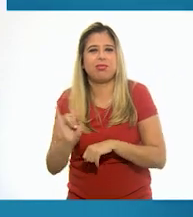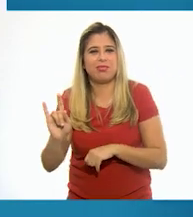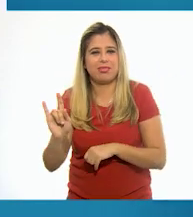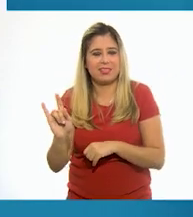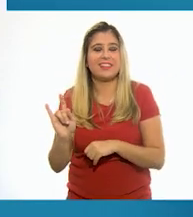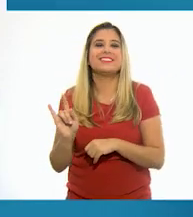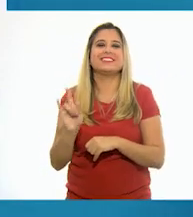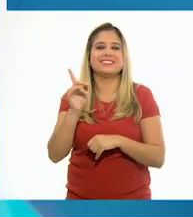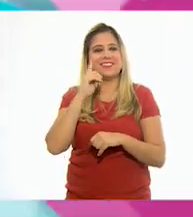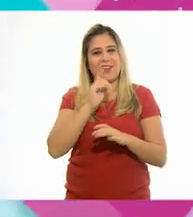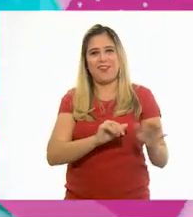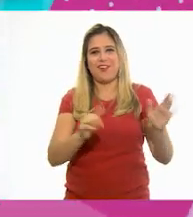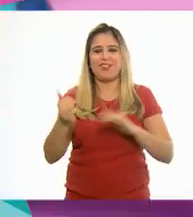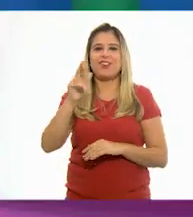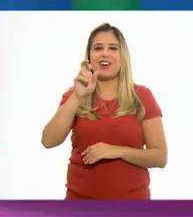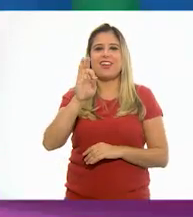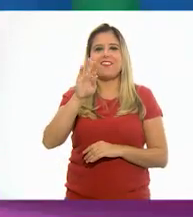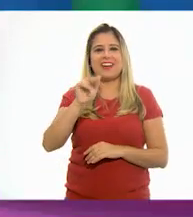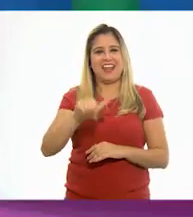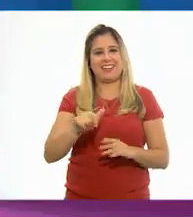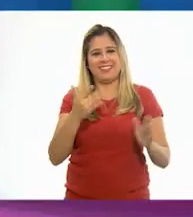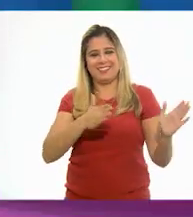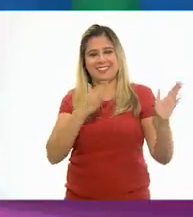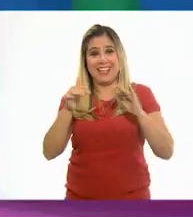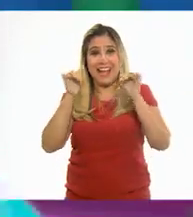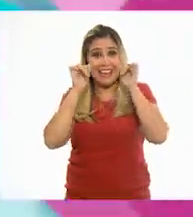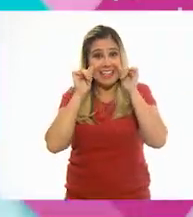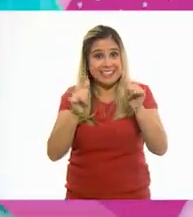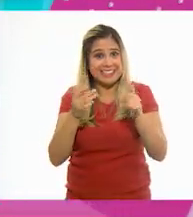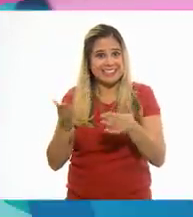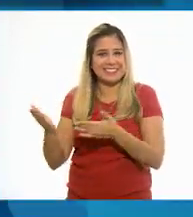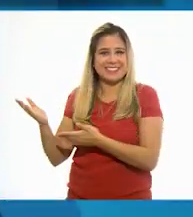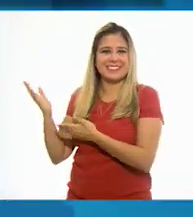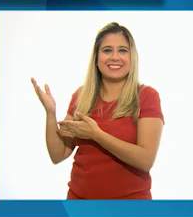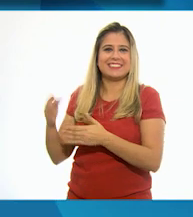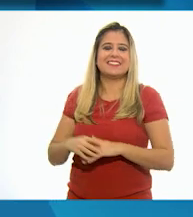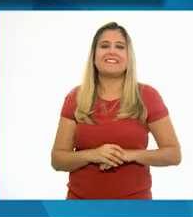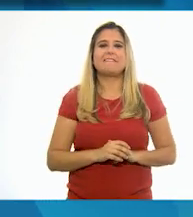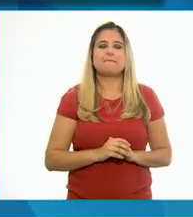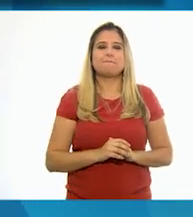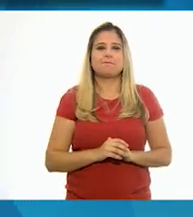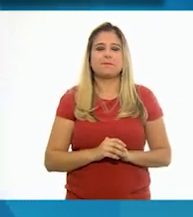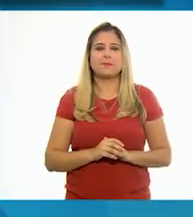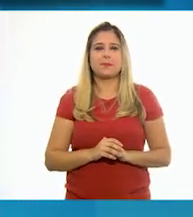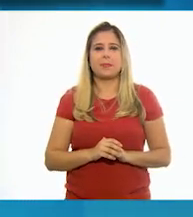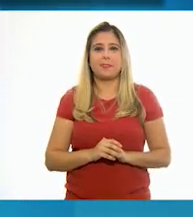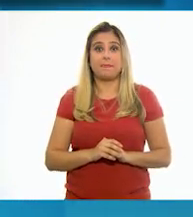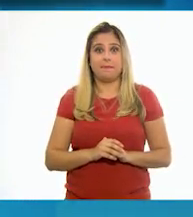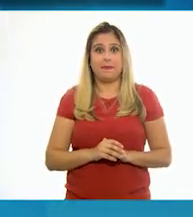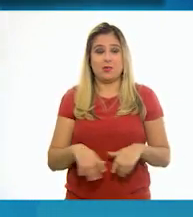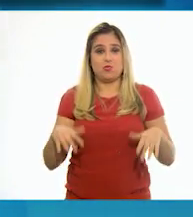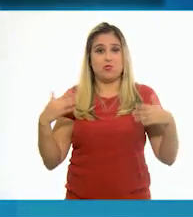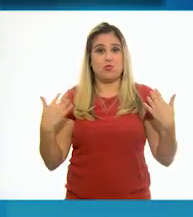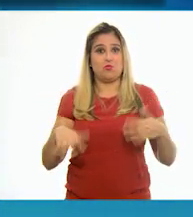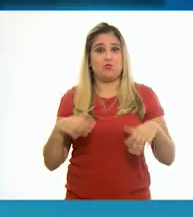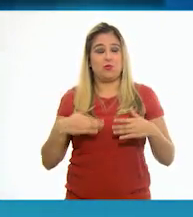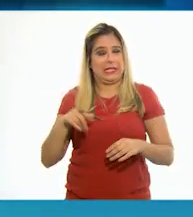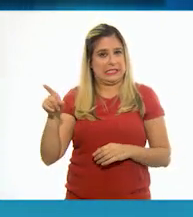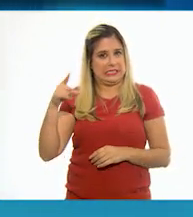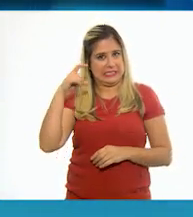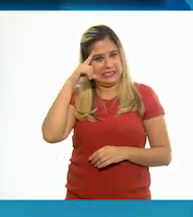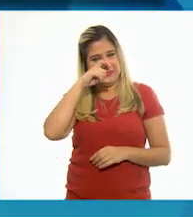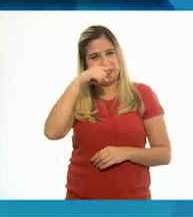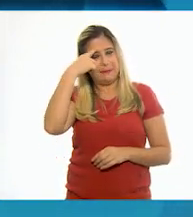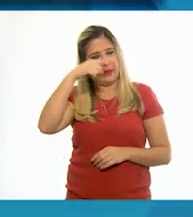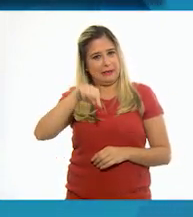al siguiente refrán. Pongan mucha atención. Quiero verlo, quiero verlo. Uy, este sí está difícil para